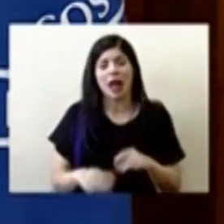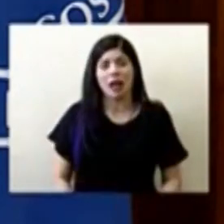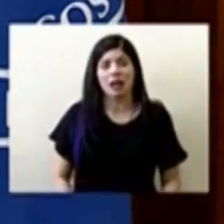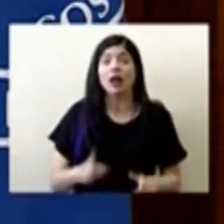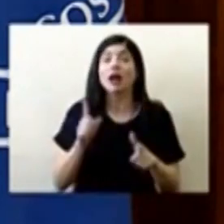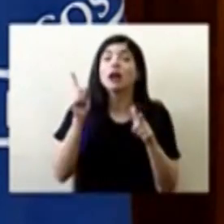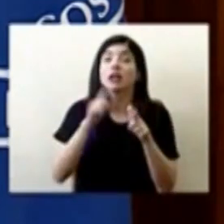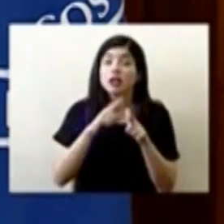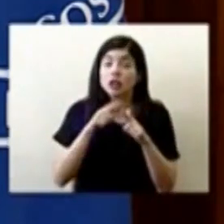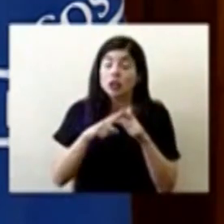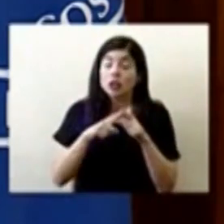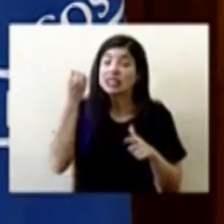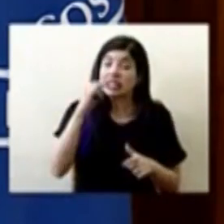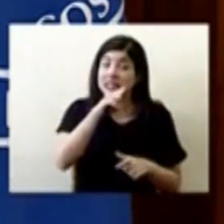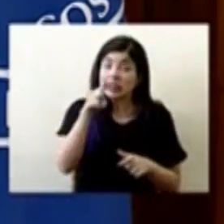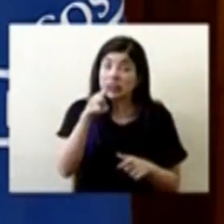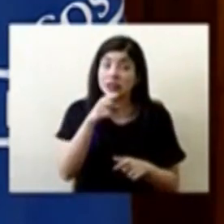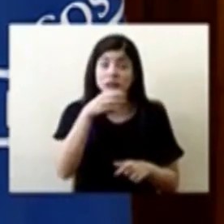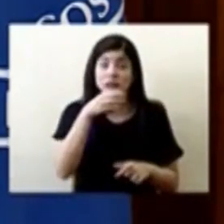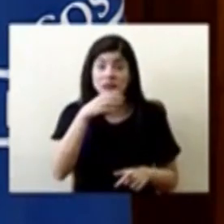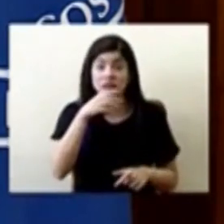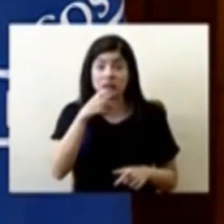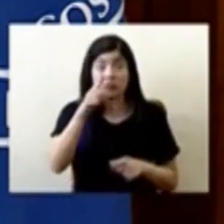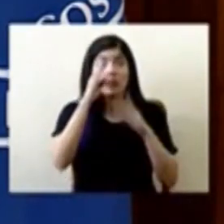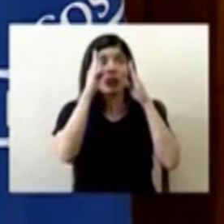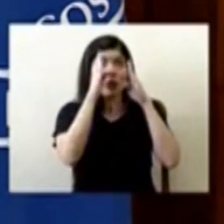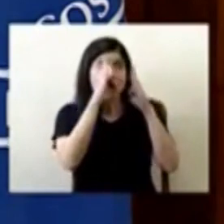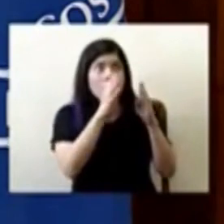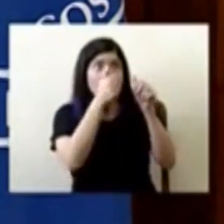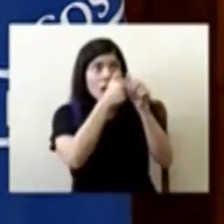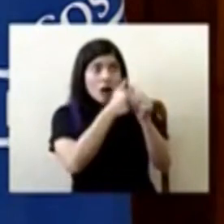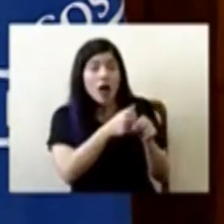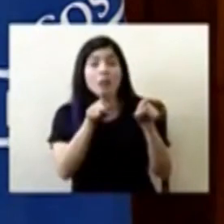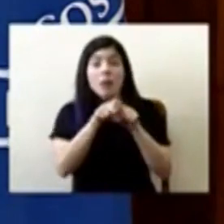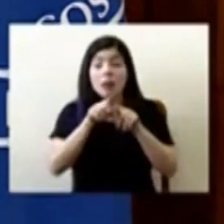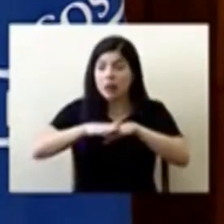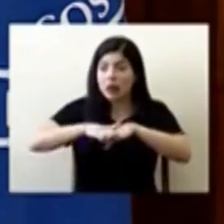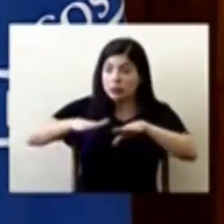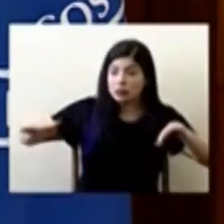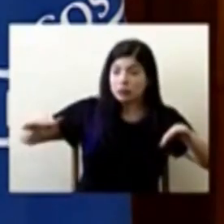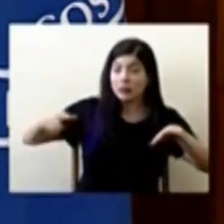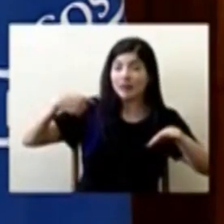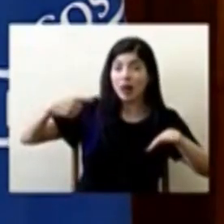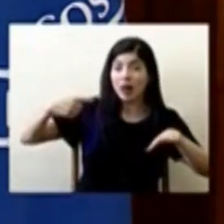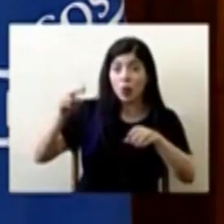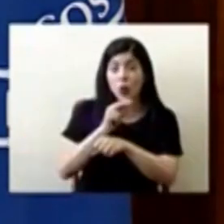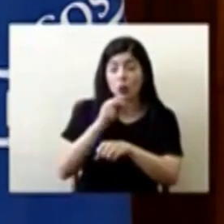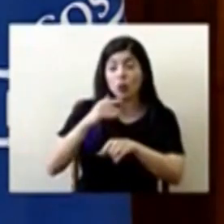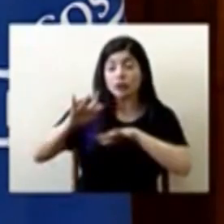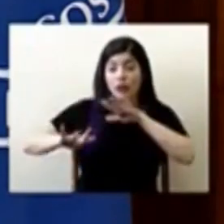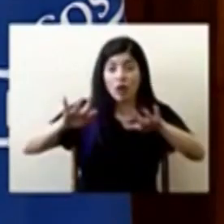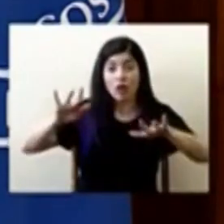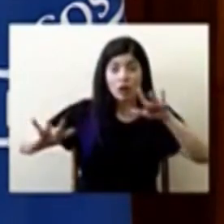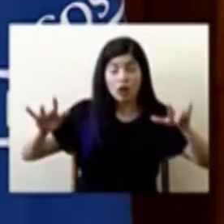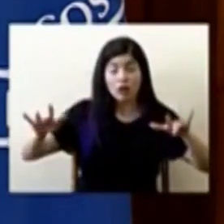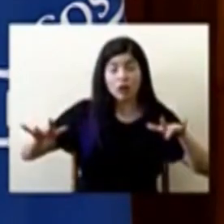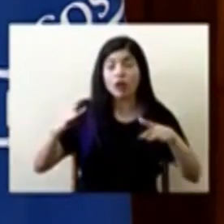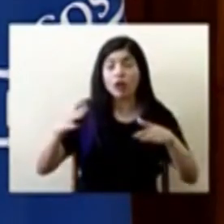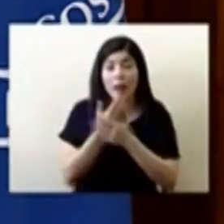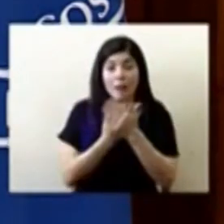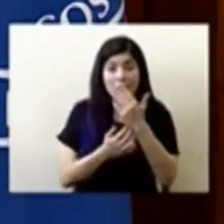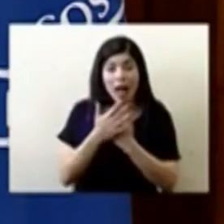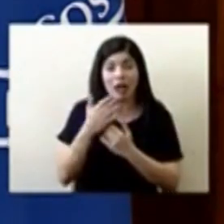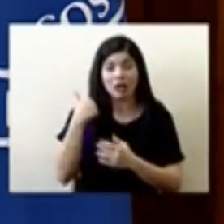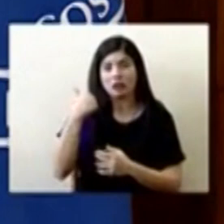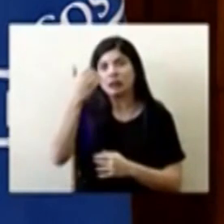Así que si seguimos esas recomendaciones y desinfectamos también las superficies que son de uso común, que tocamos muchas veces con las manos